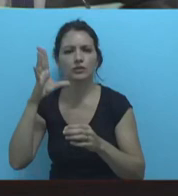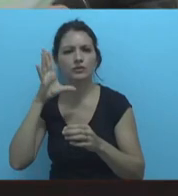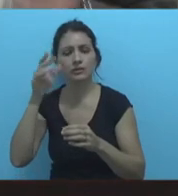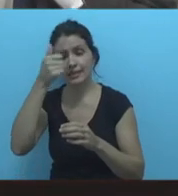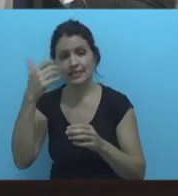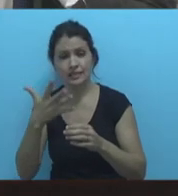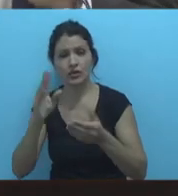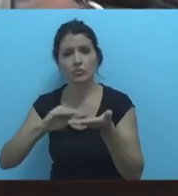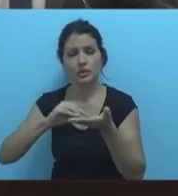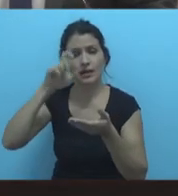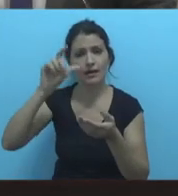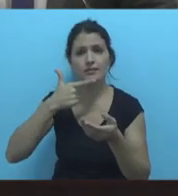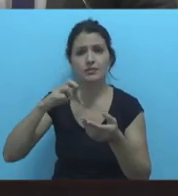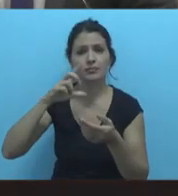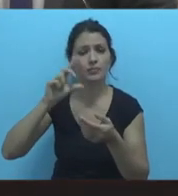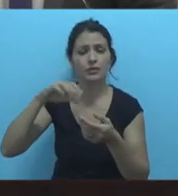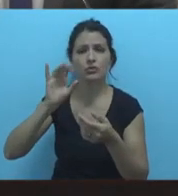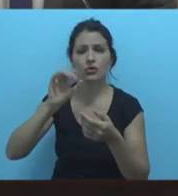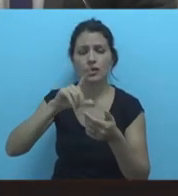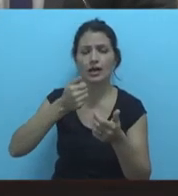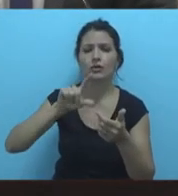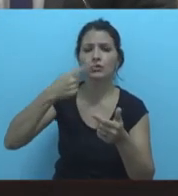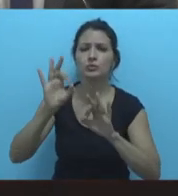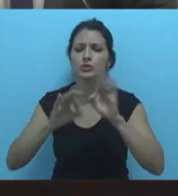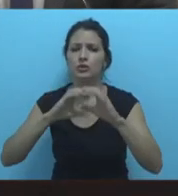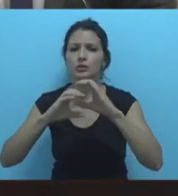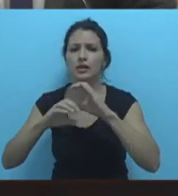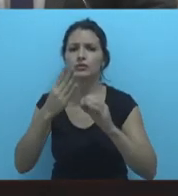42.465, de la diputada Espíndola. Proyecto de comunicación